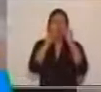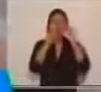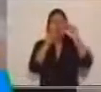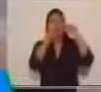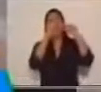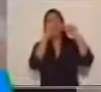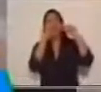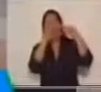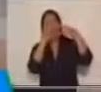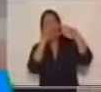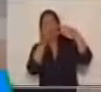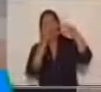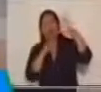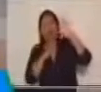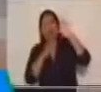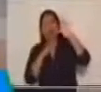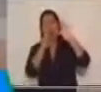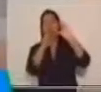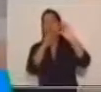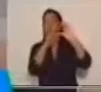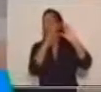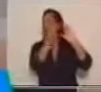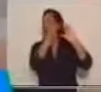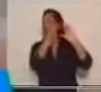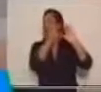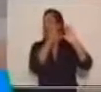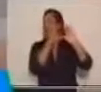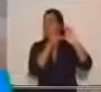logre determinar cuál es el